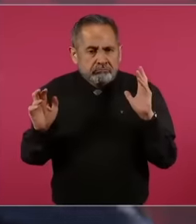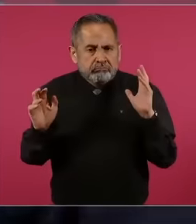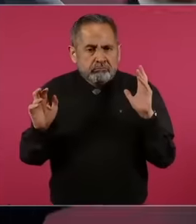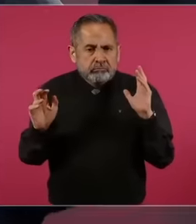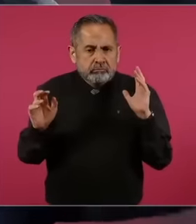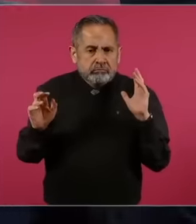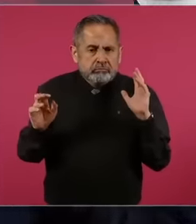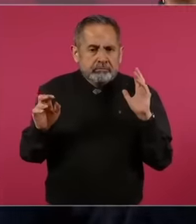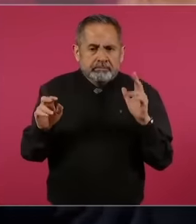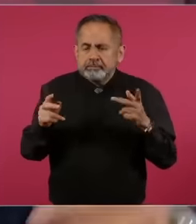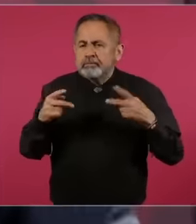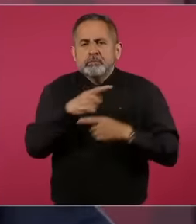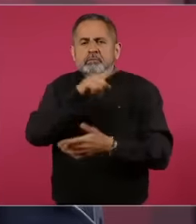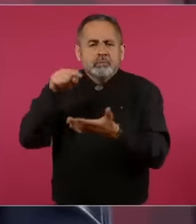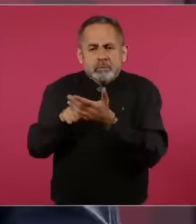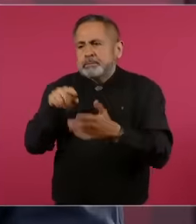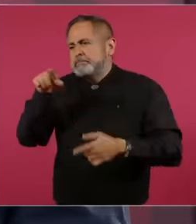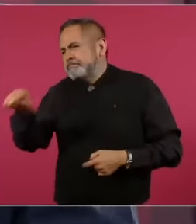en todas las plazas: